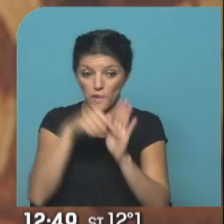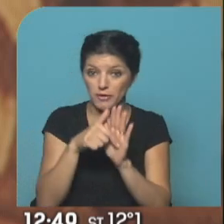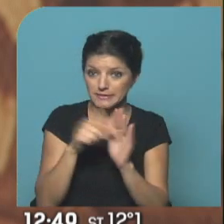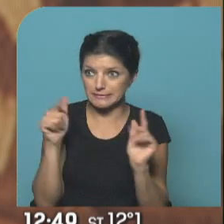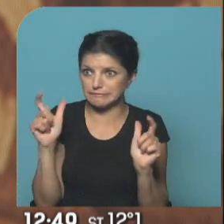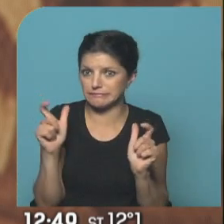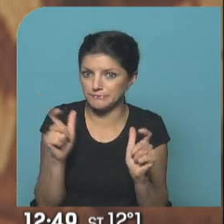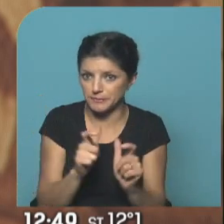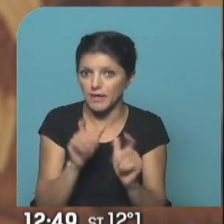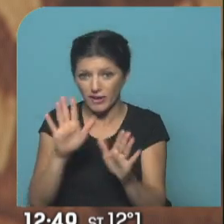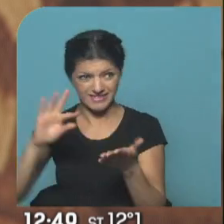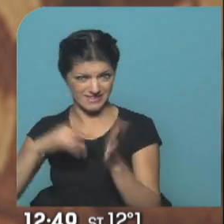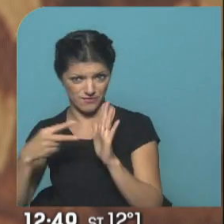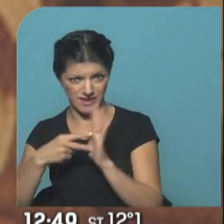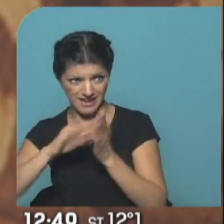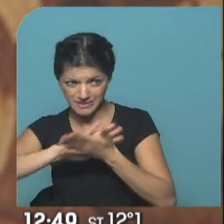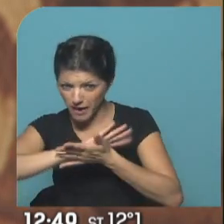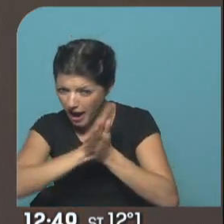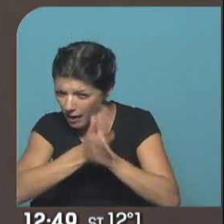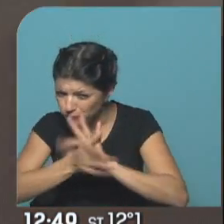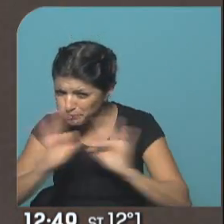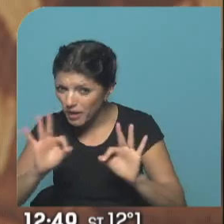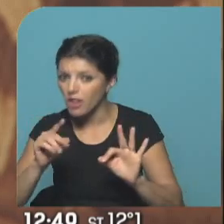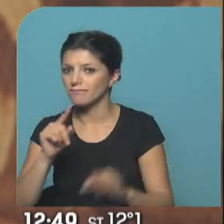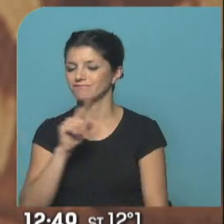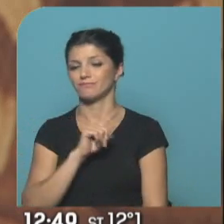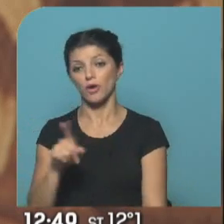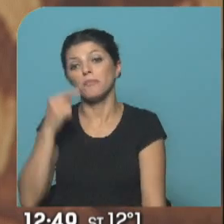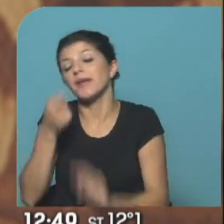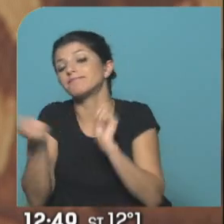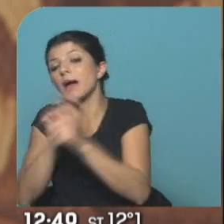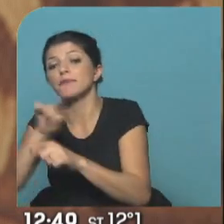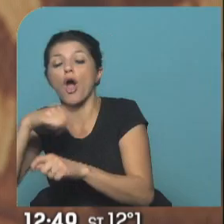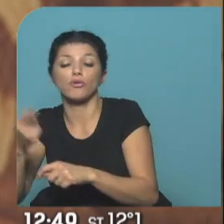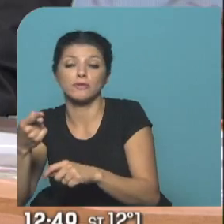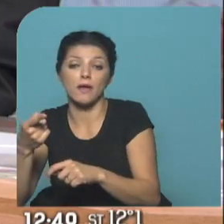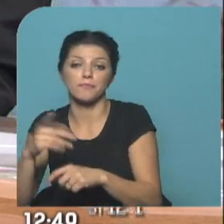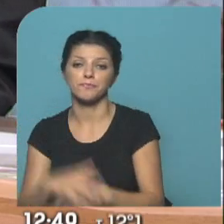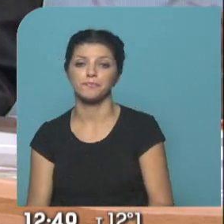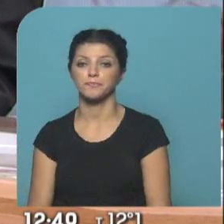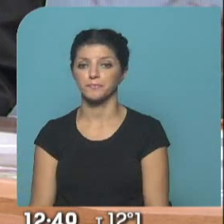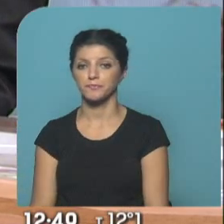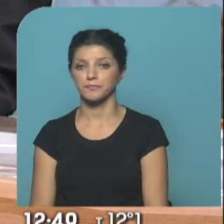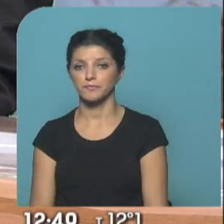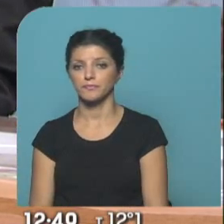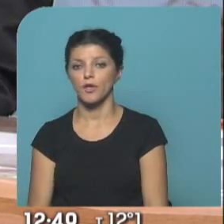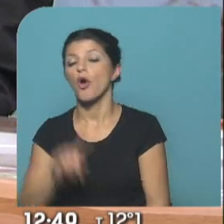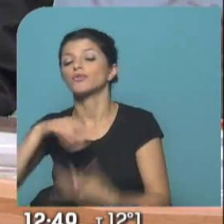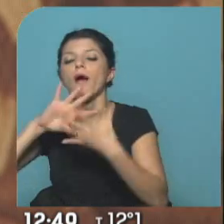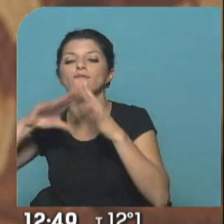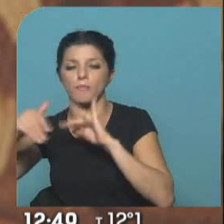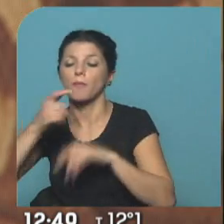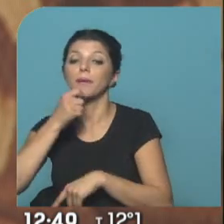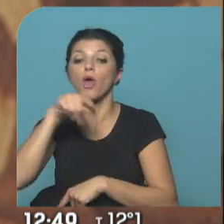¿eso significa que vamos a ver el final de ISIS? Probablemente no, probablemente mute hacia otra cosa, porque una de las grandes, digamos, de las grandes ventajas